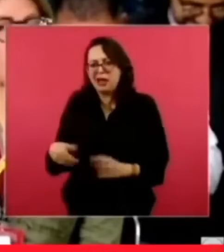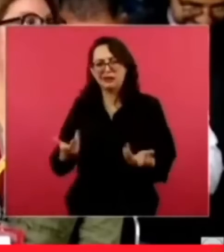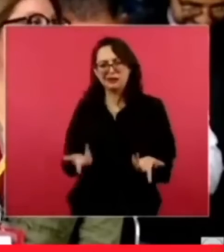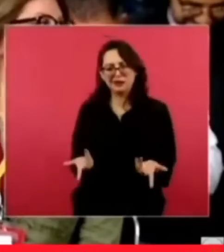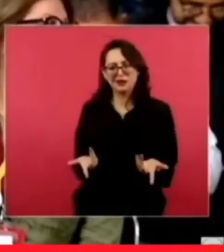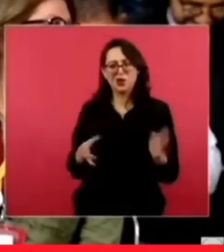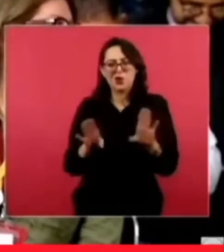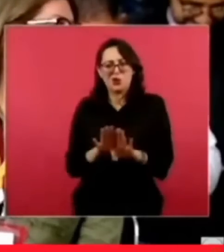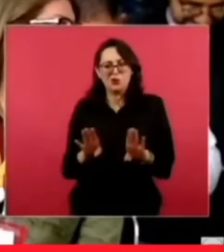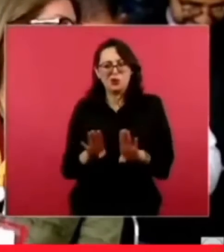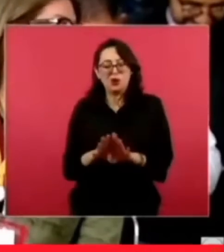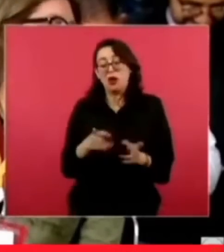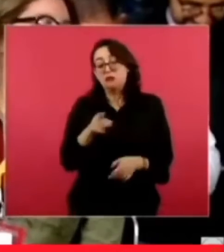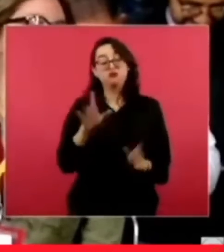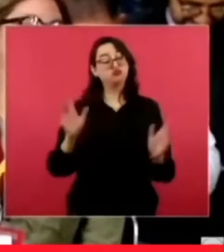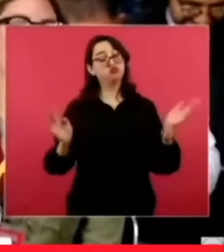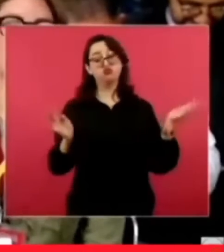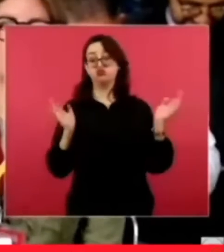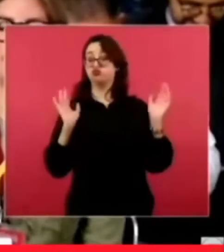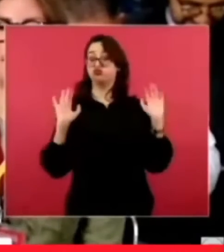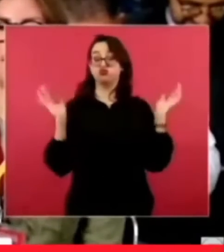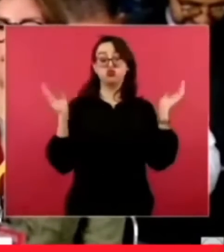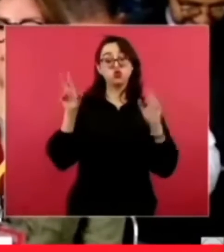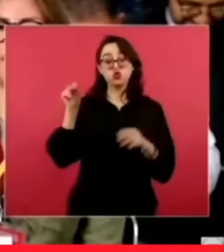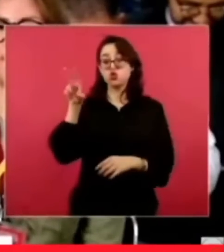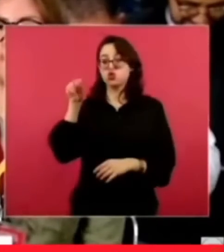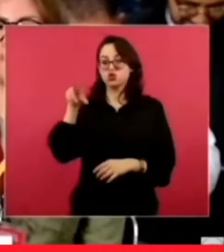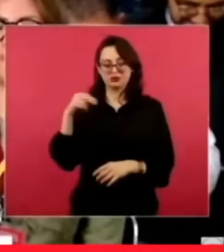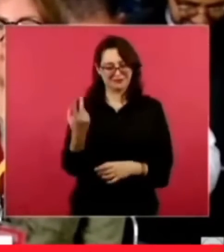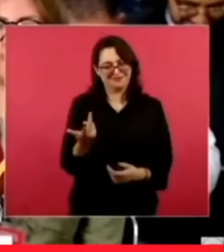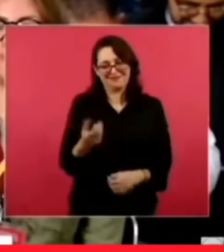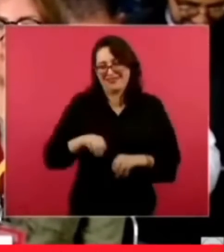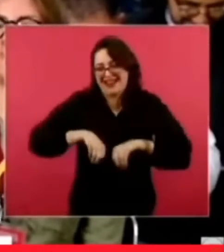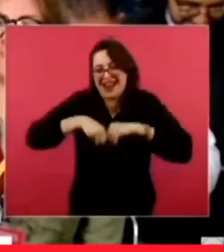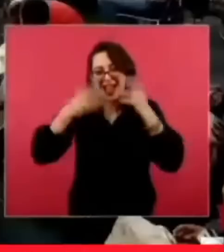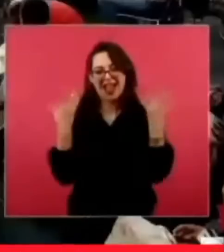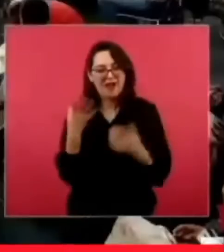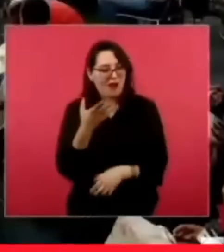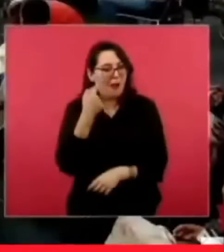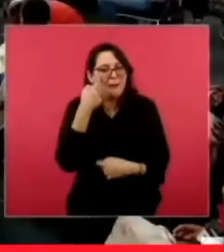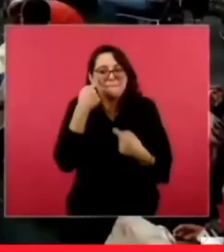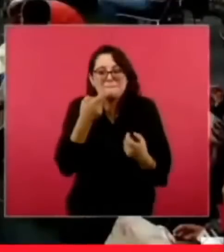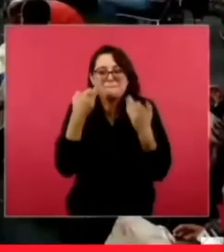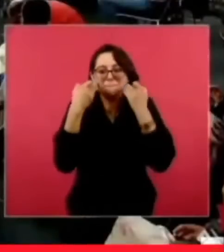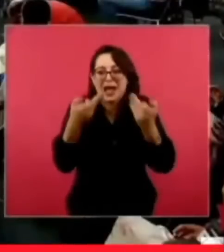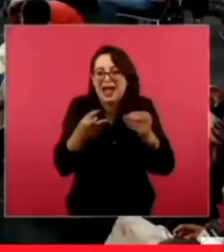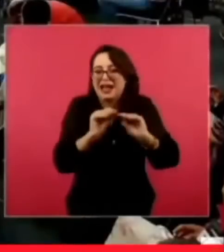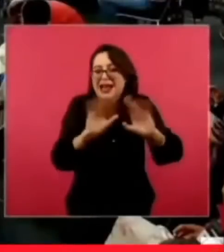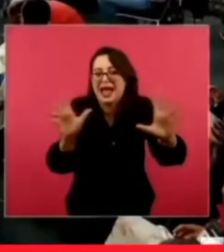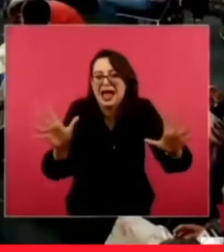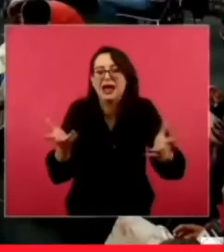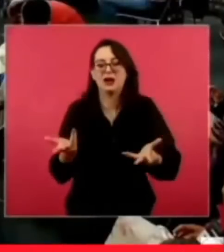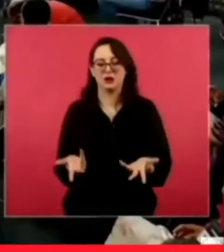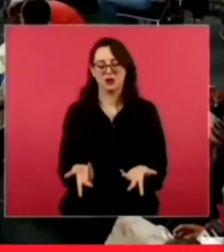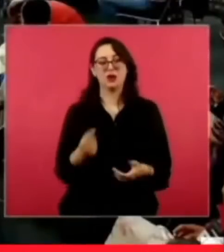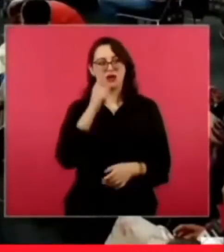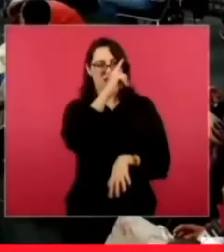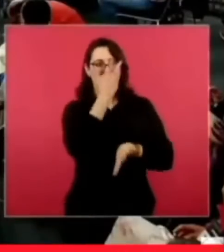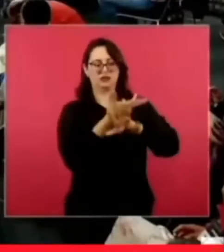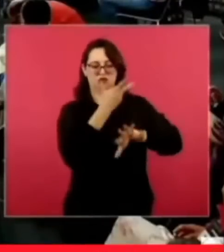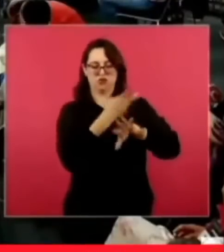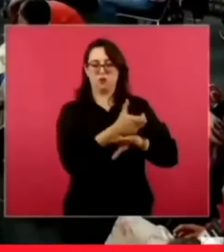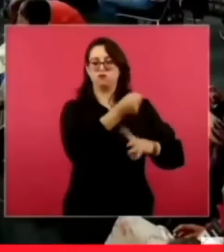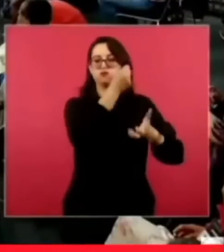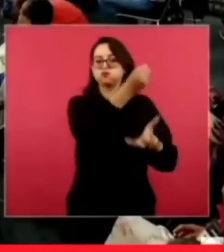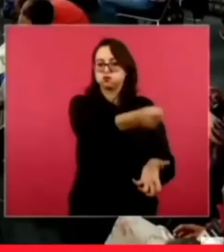ellos insistan en que no tiene que ver nada Claudio X González Guajardo. Ahí la millonada, pues no solo viene del gobierno de Estados Unidos, también